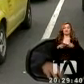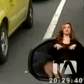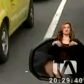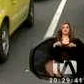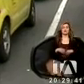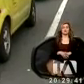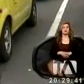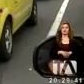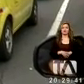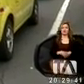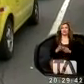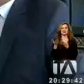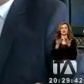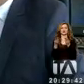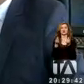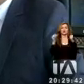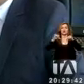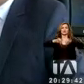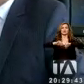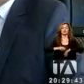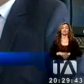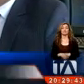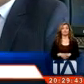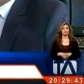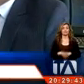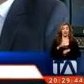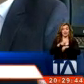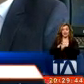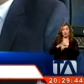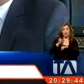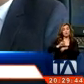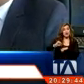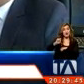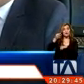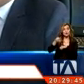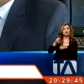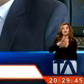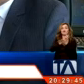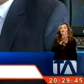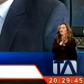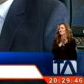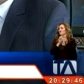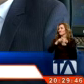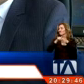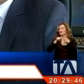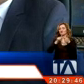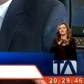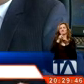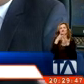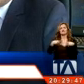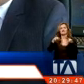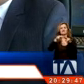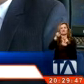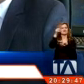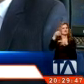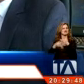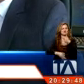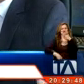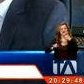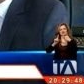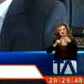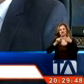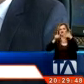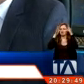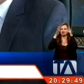ciudadanía por el mal servicio. No se cumplían los tiempos de viaje, no se cumplían con las tarifas, no habría una